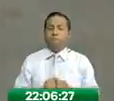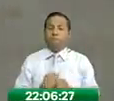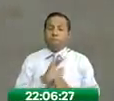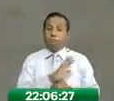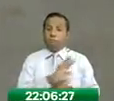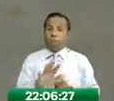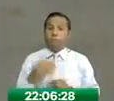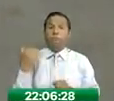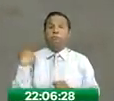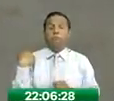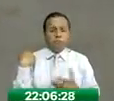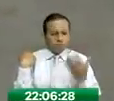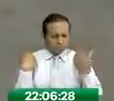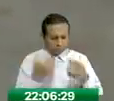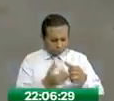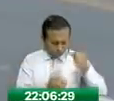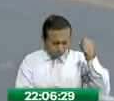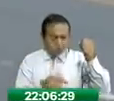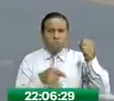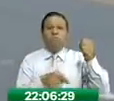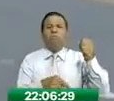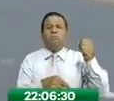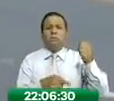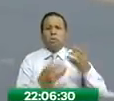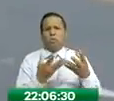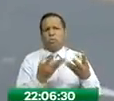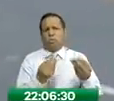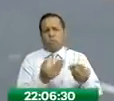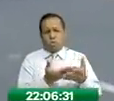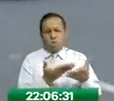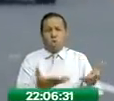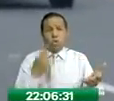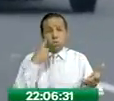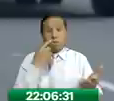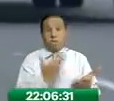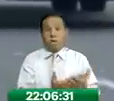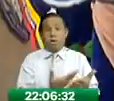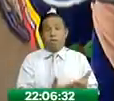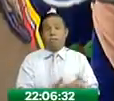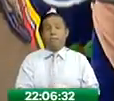ellos se logró decomisar varias evidencias.